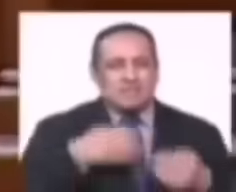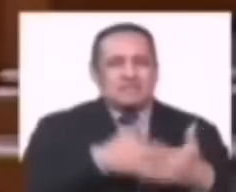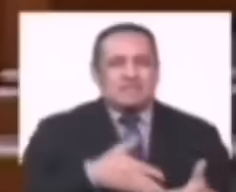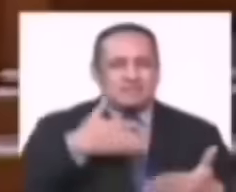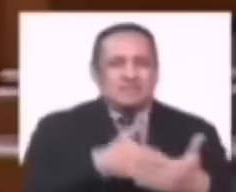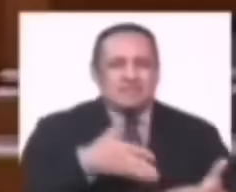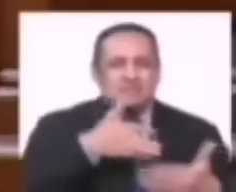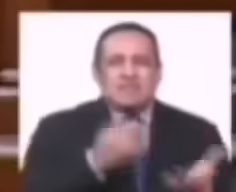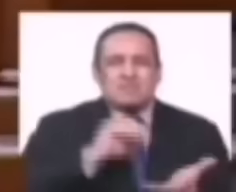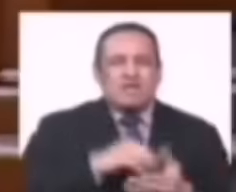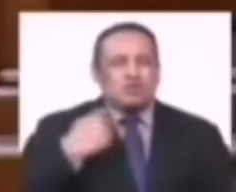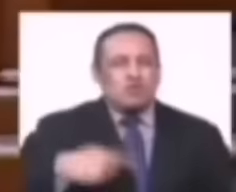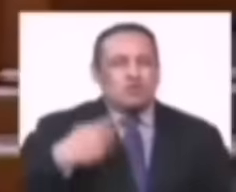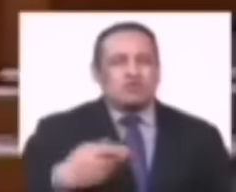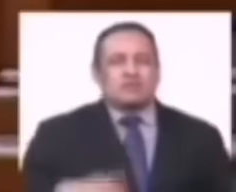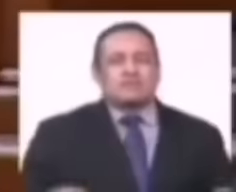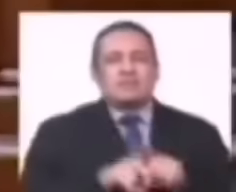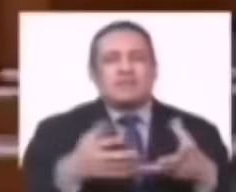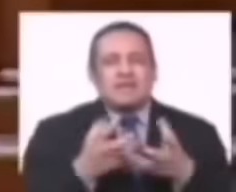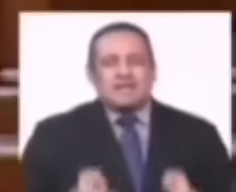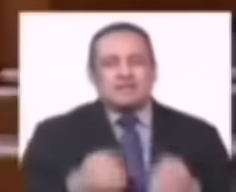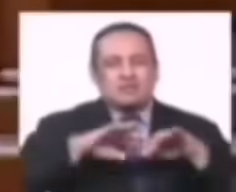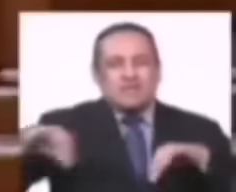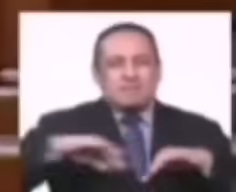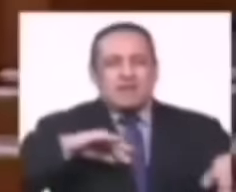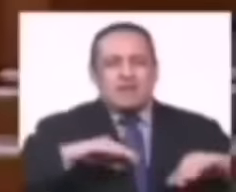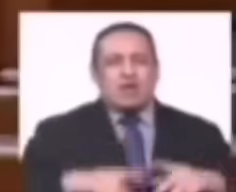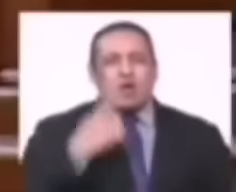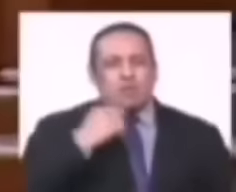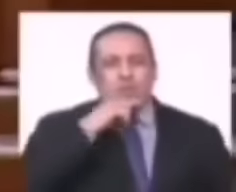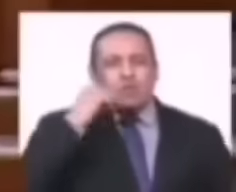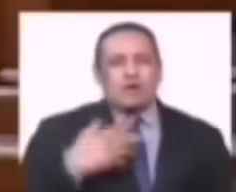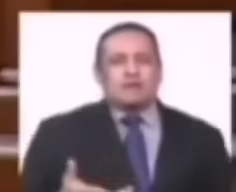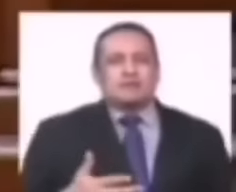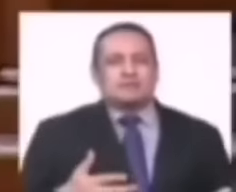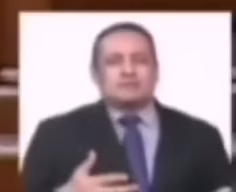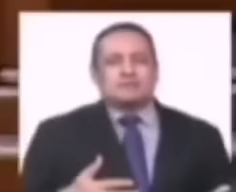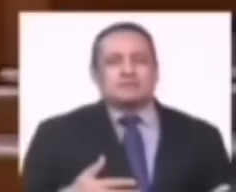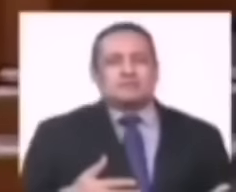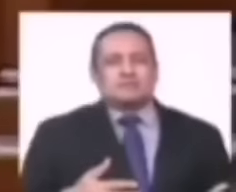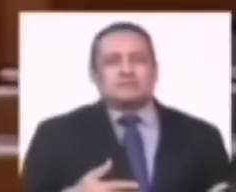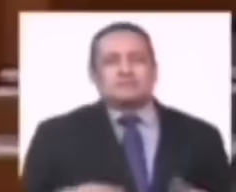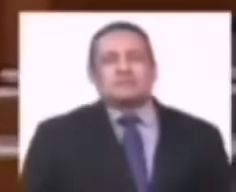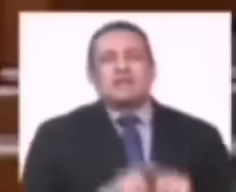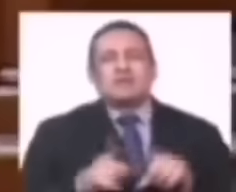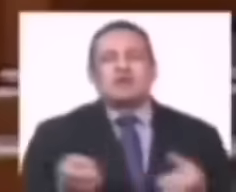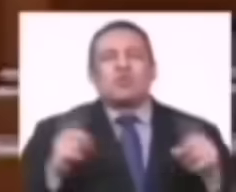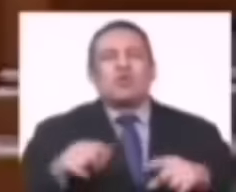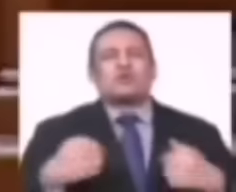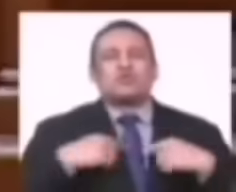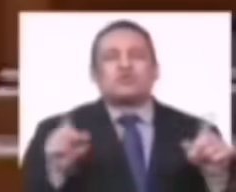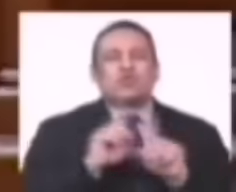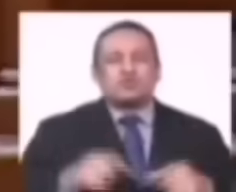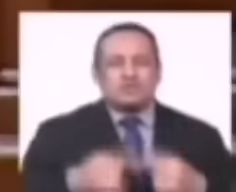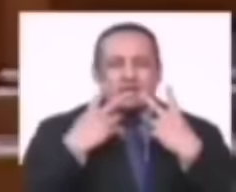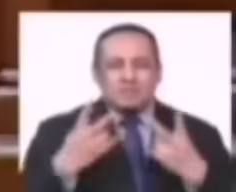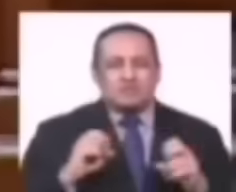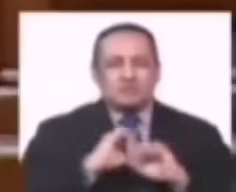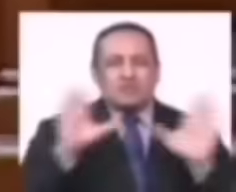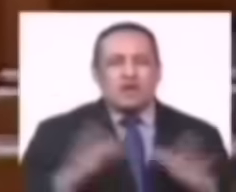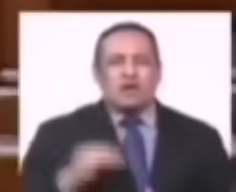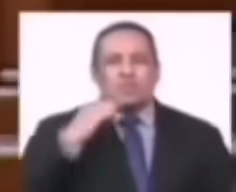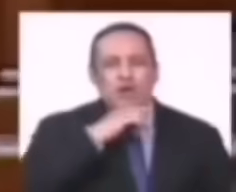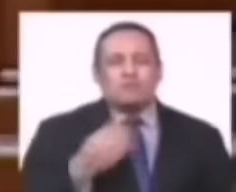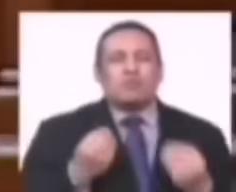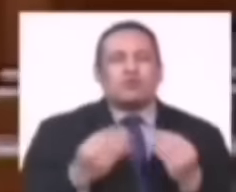todos los días, tratando de separar a los hombres de las mujeres. ¿Cuándo no se ha visibilizado a la mujer, por